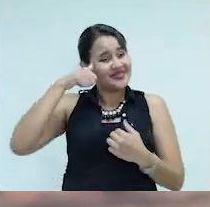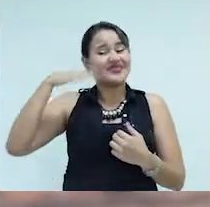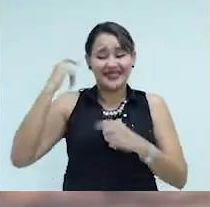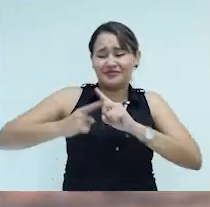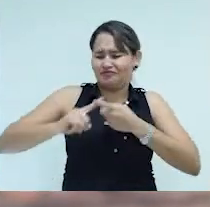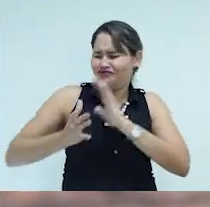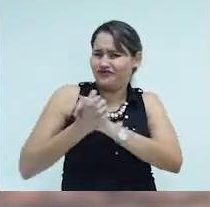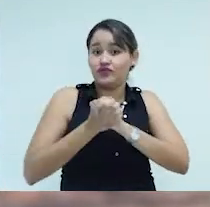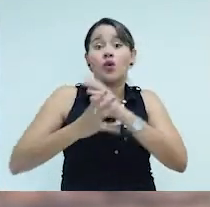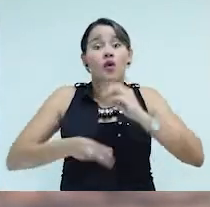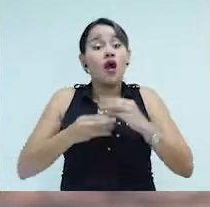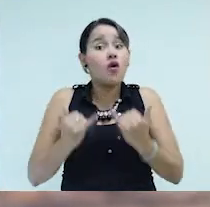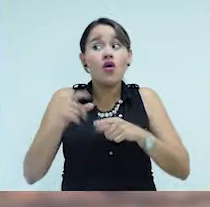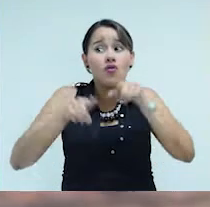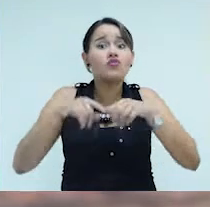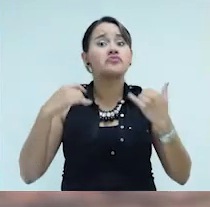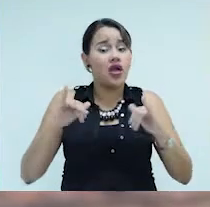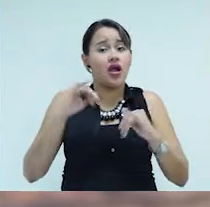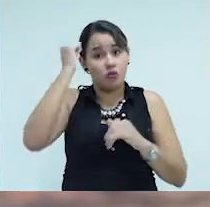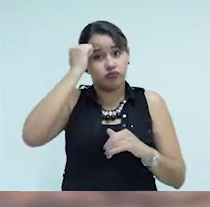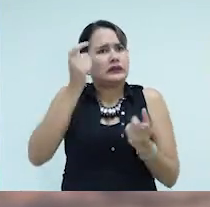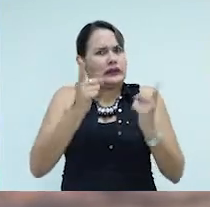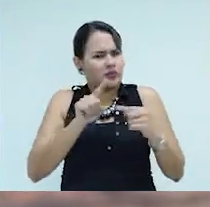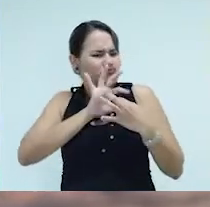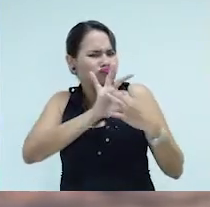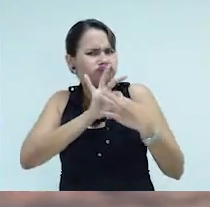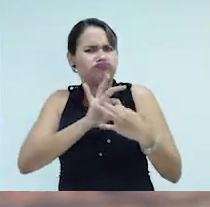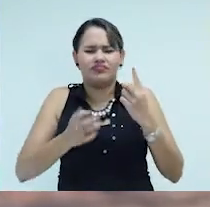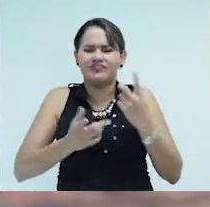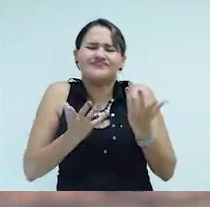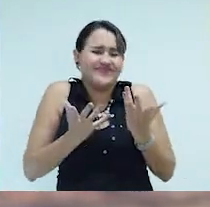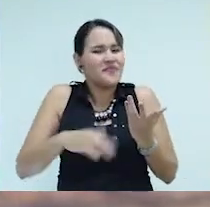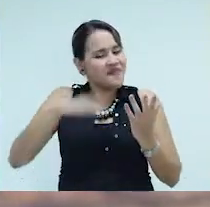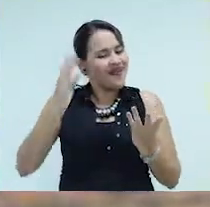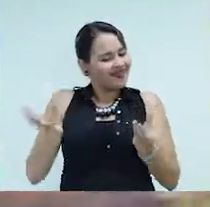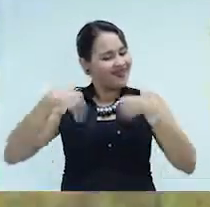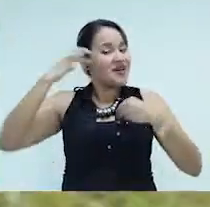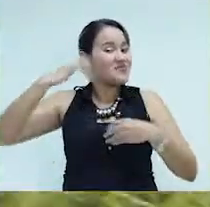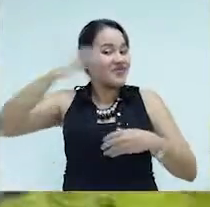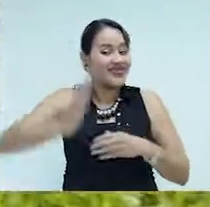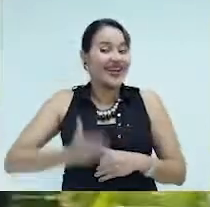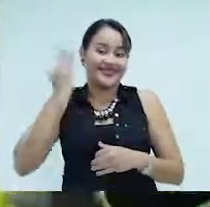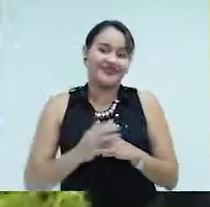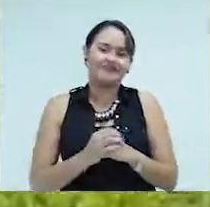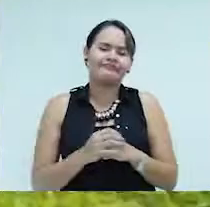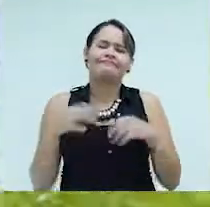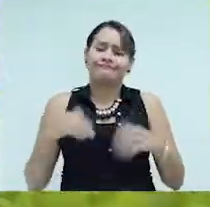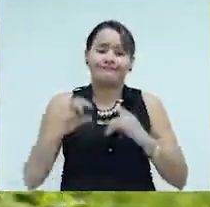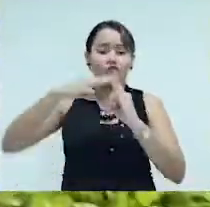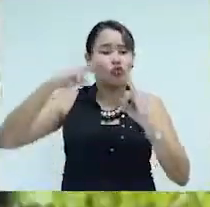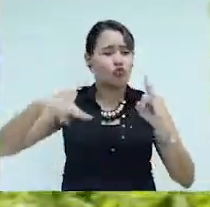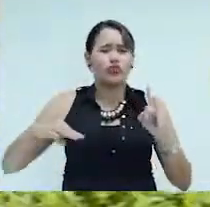relaciones, tanto con compañeros como con los docentes. Entonces, todo eso hace parte de tu